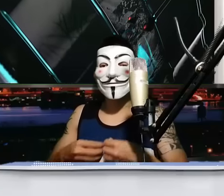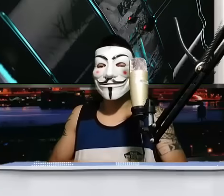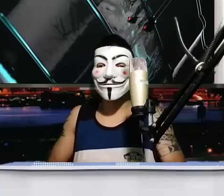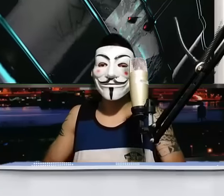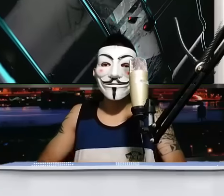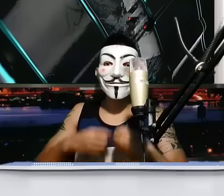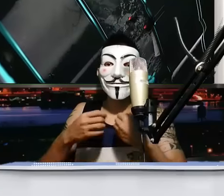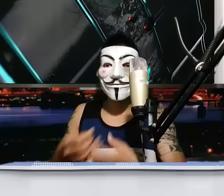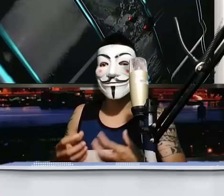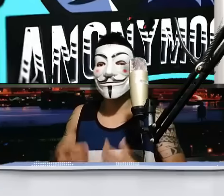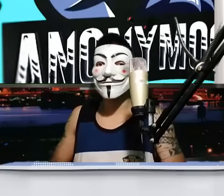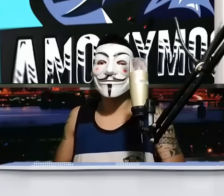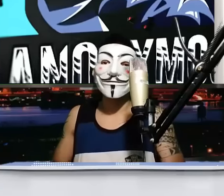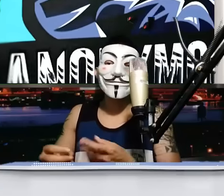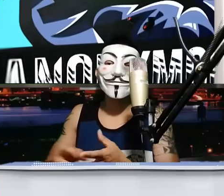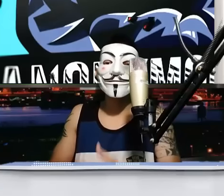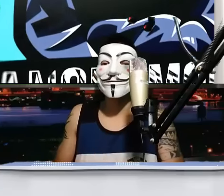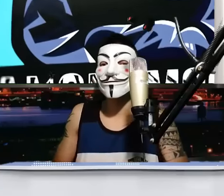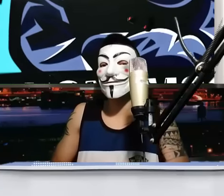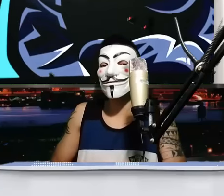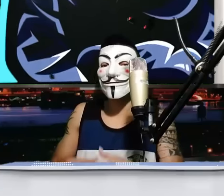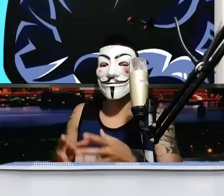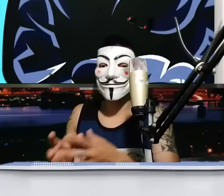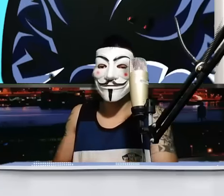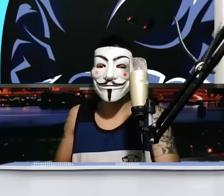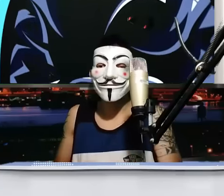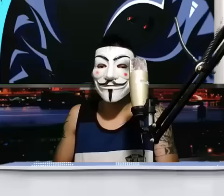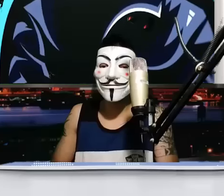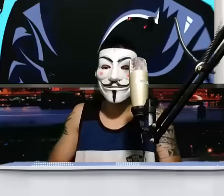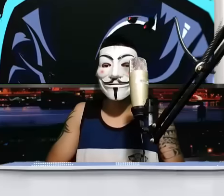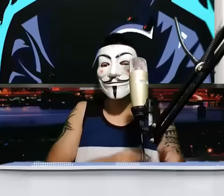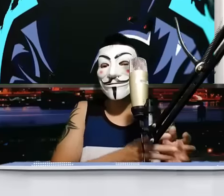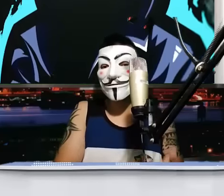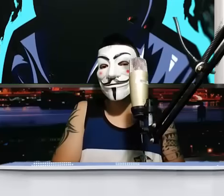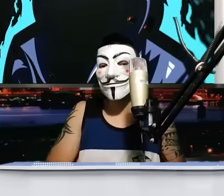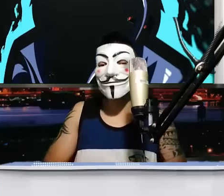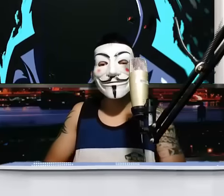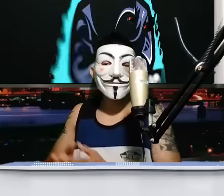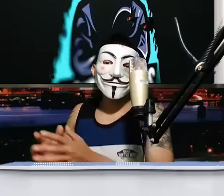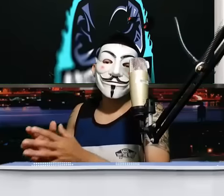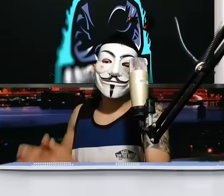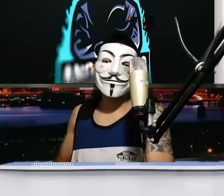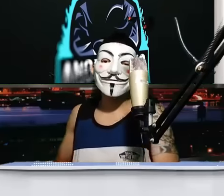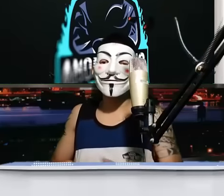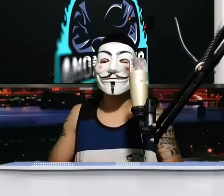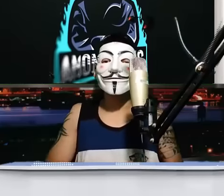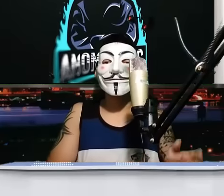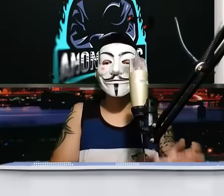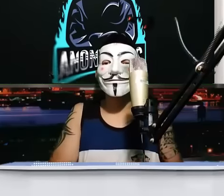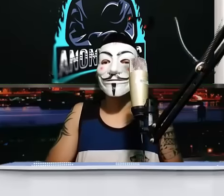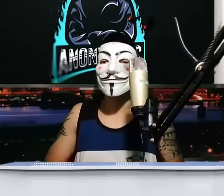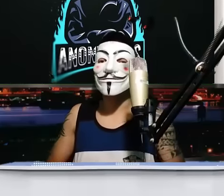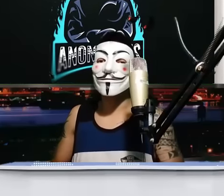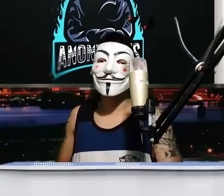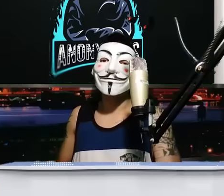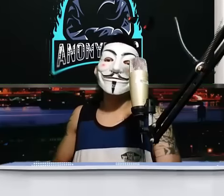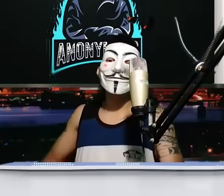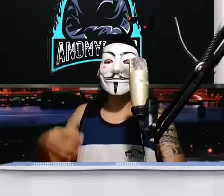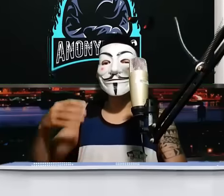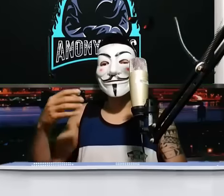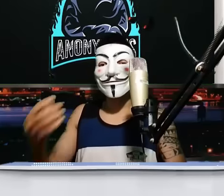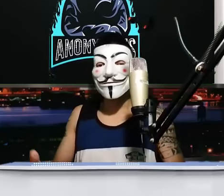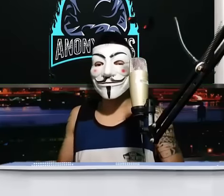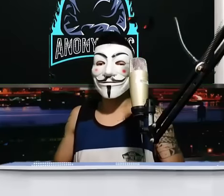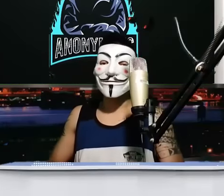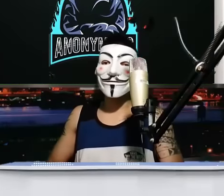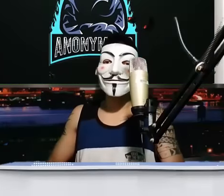en los corazones de todos nosotros. Así que dejen en los comentarios qué piensan. ¿Será que debemos olvidar el lado negativo del FMLN?